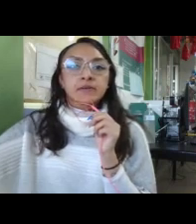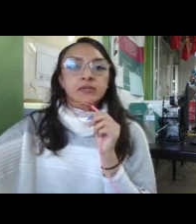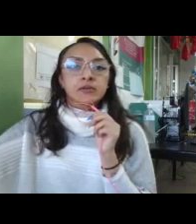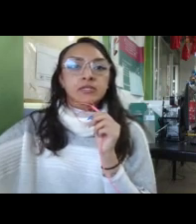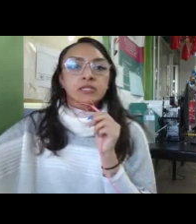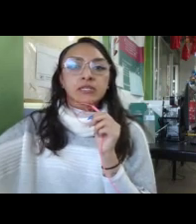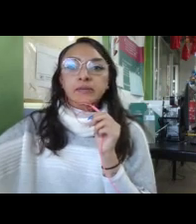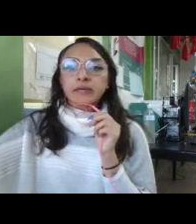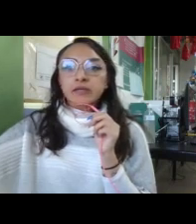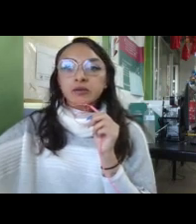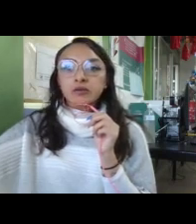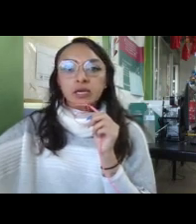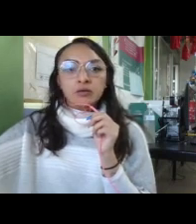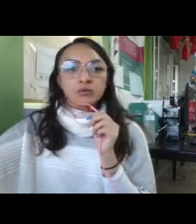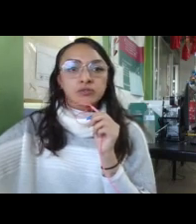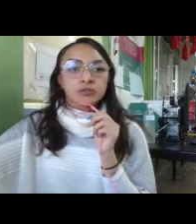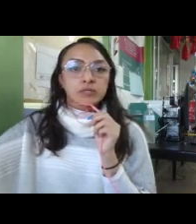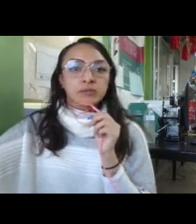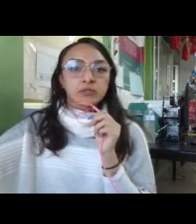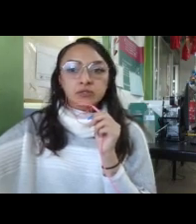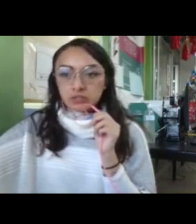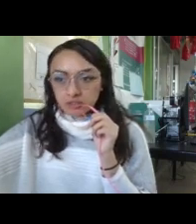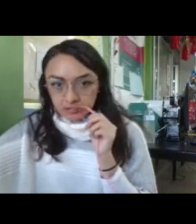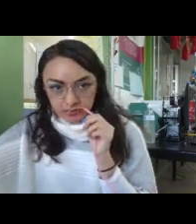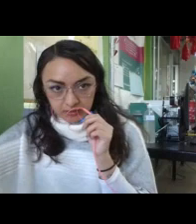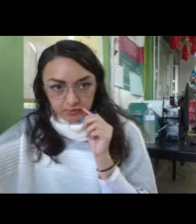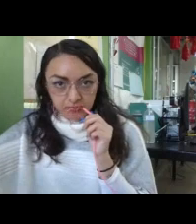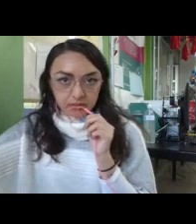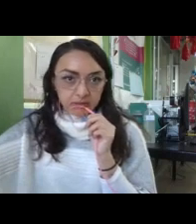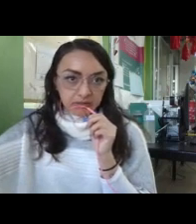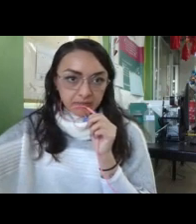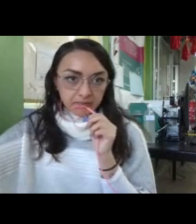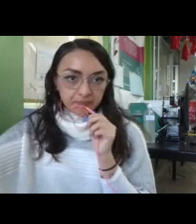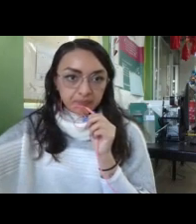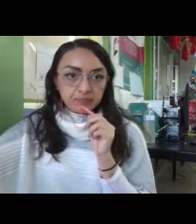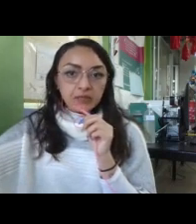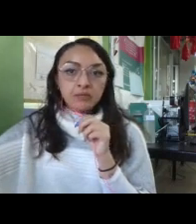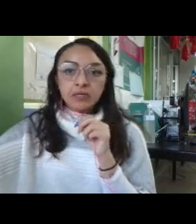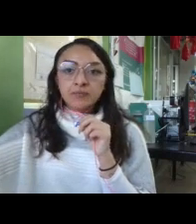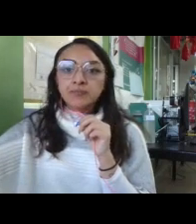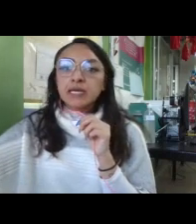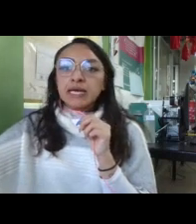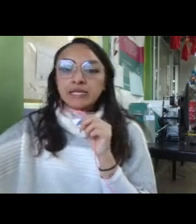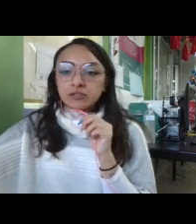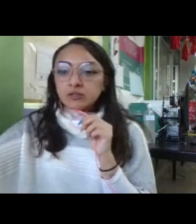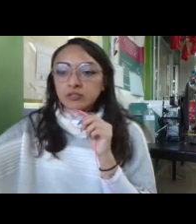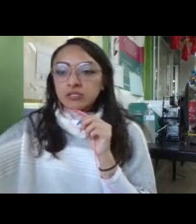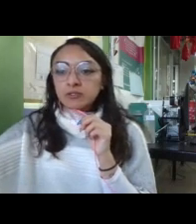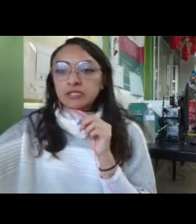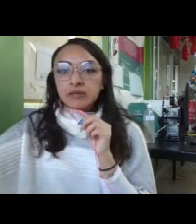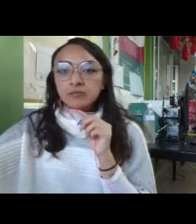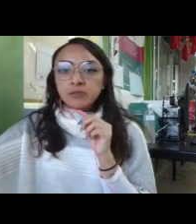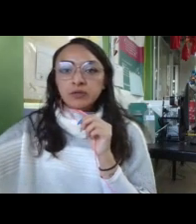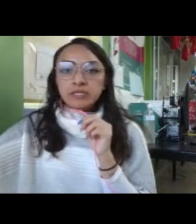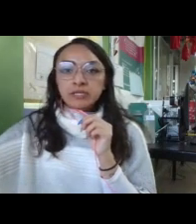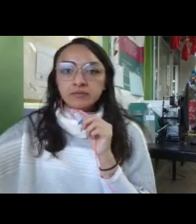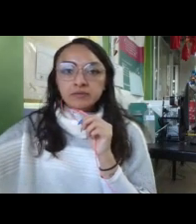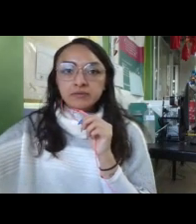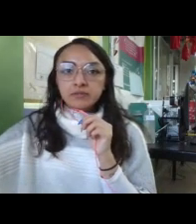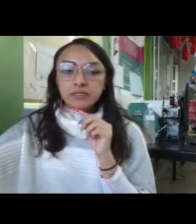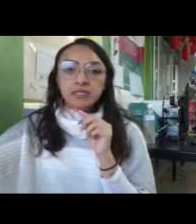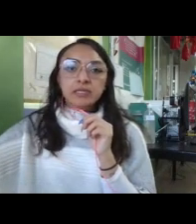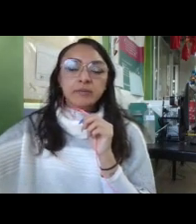Este alfabeto tiene que ver con algunos conceptos. Ay, no lo tengo acá. Bueno, estos son conceptos que estamos viendo